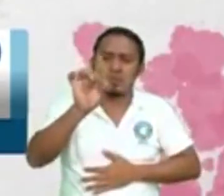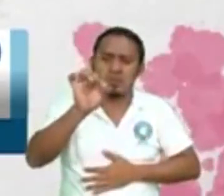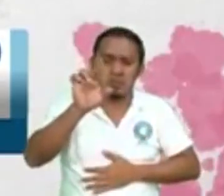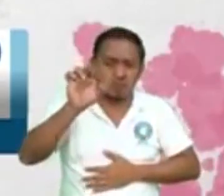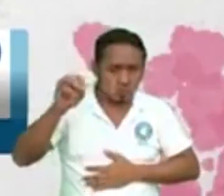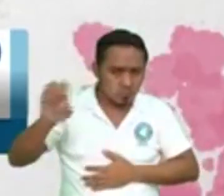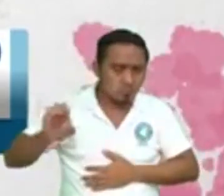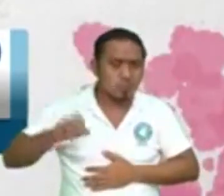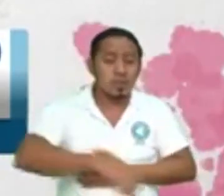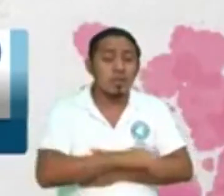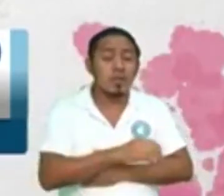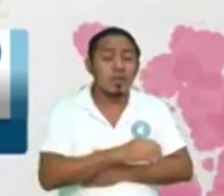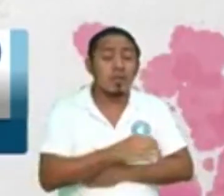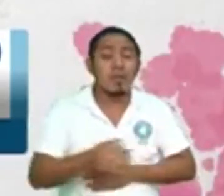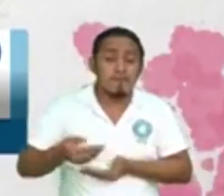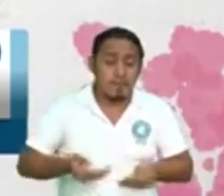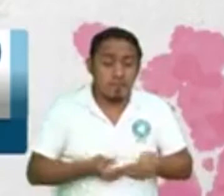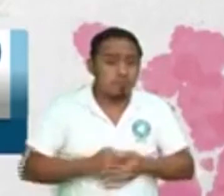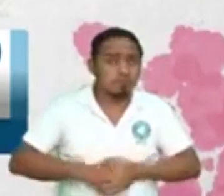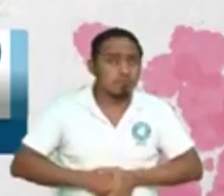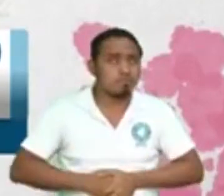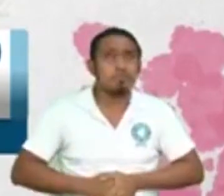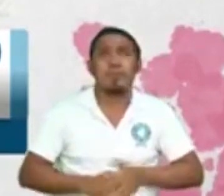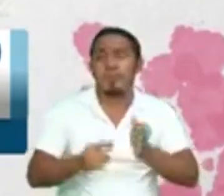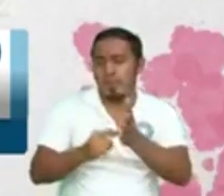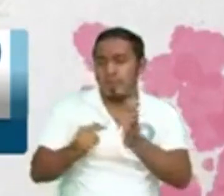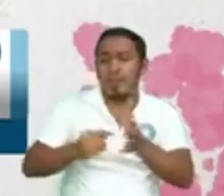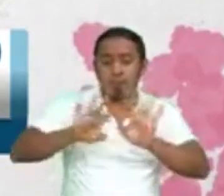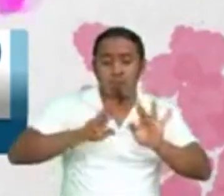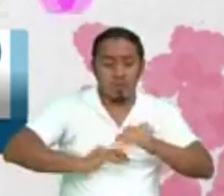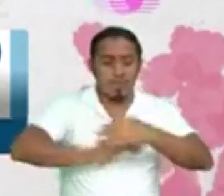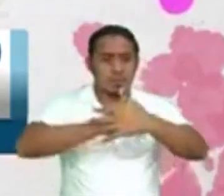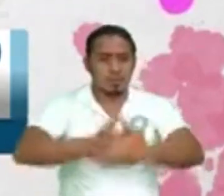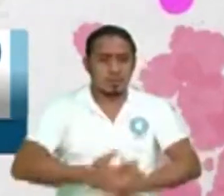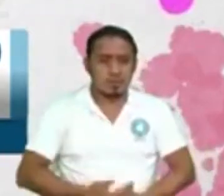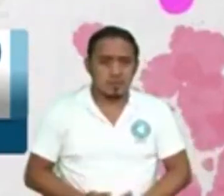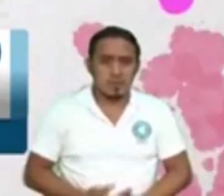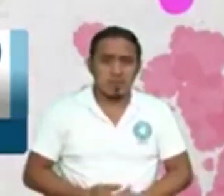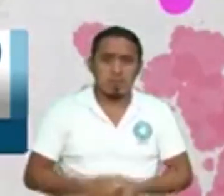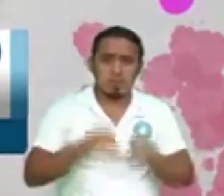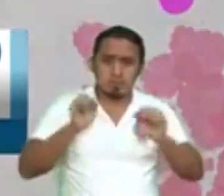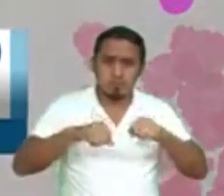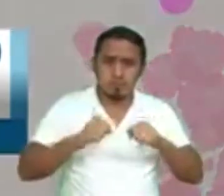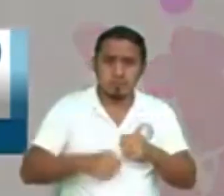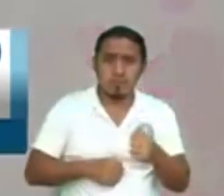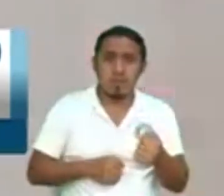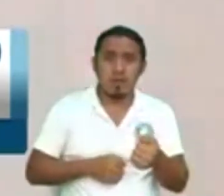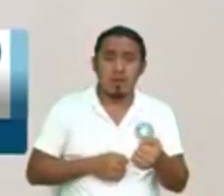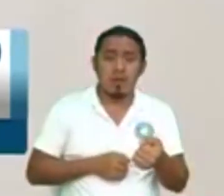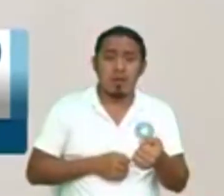ejemplo, si una mujer embarazada está tomando alcohol, ¿puede concluir su embarazo?